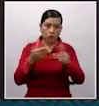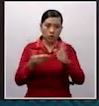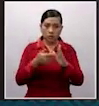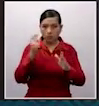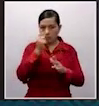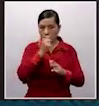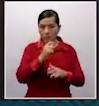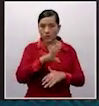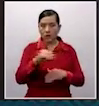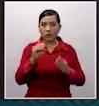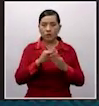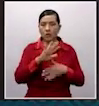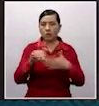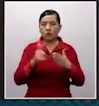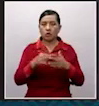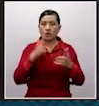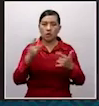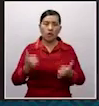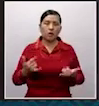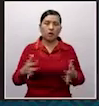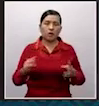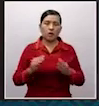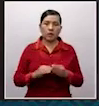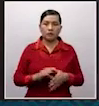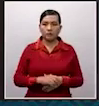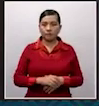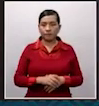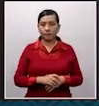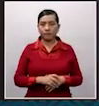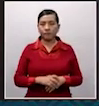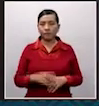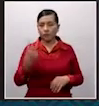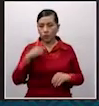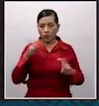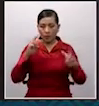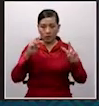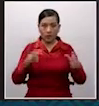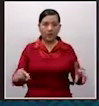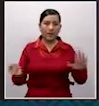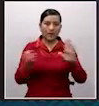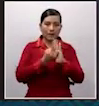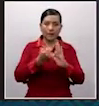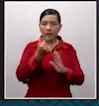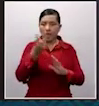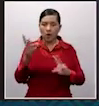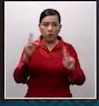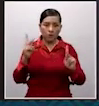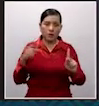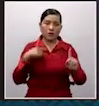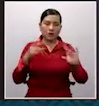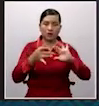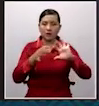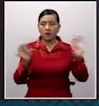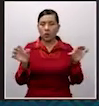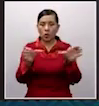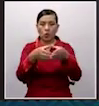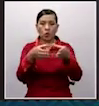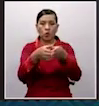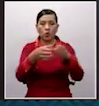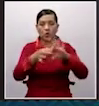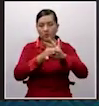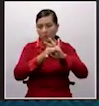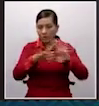tanto en incautaciones como aprehensiones de implicados, desarticulación de organizaciones criminales, entre